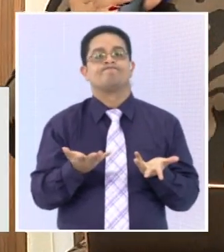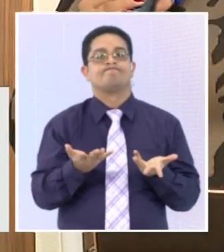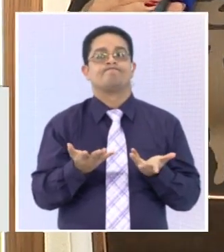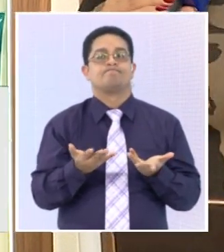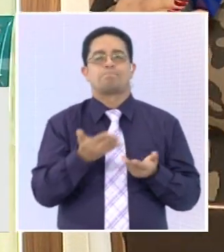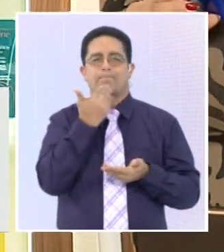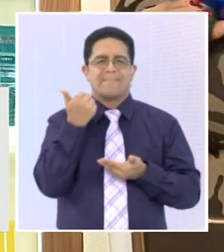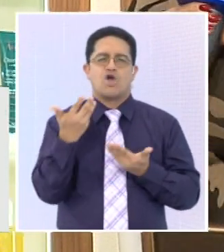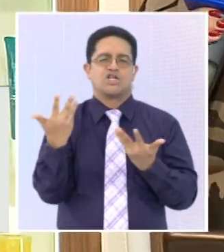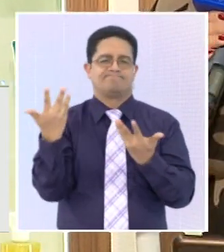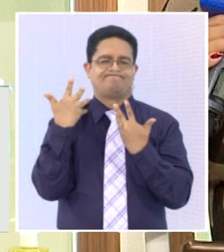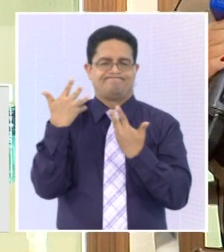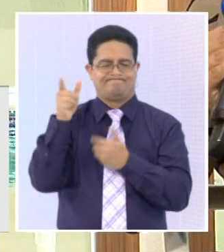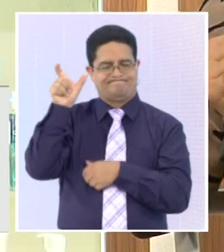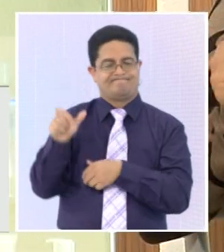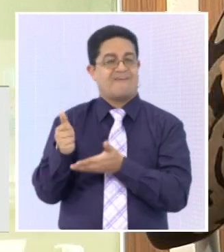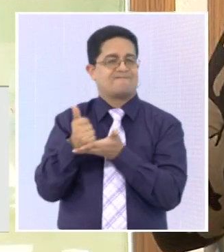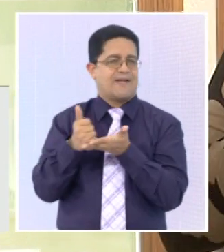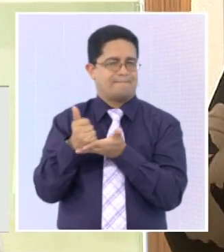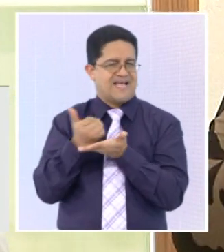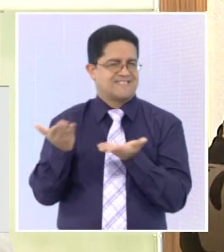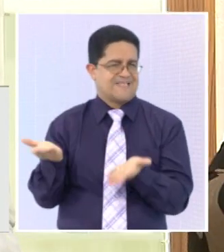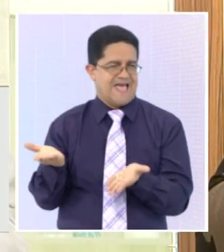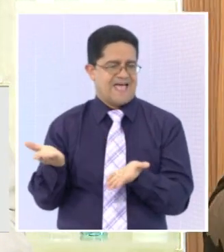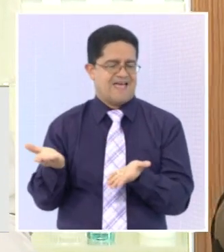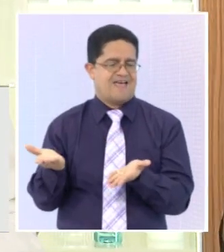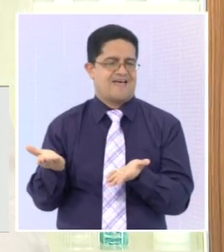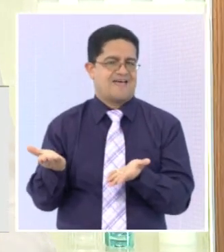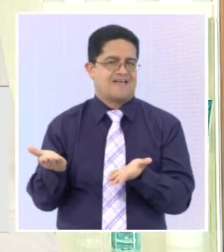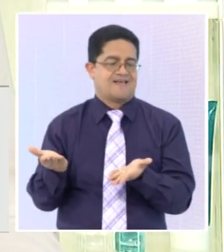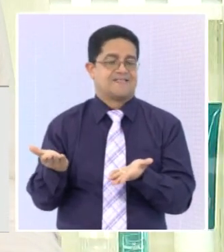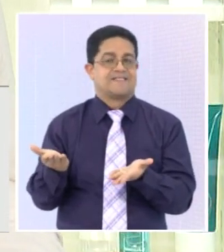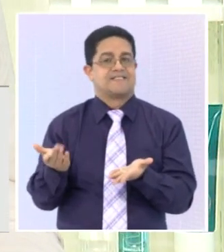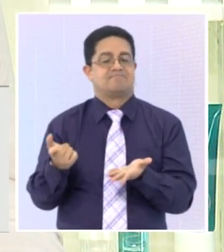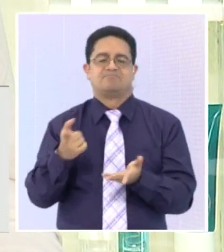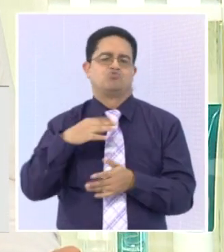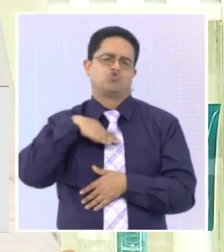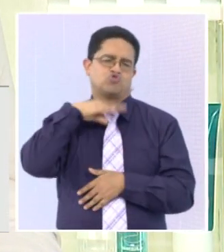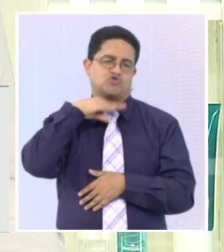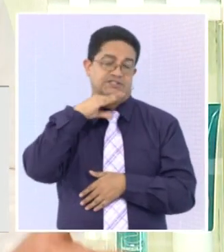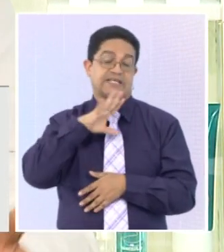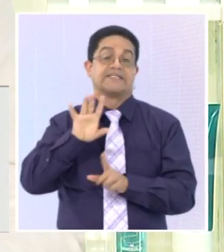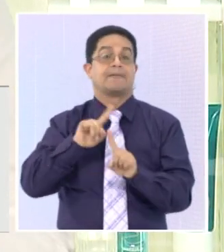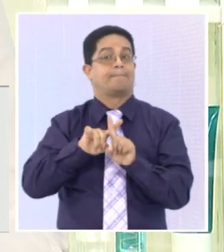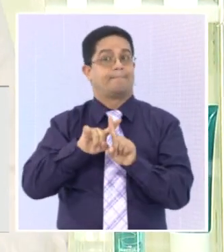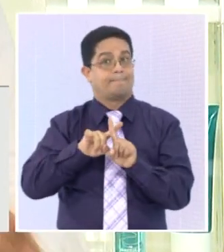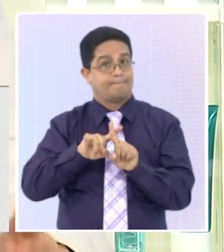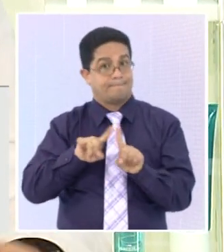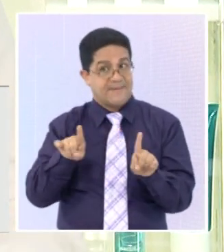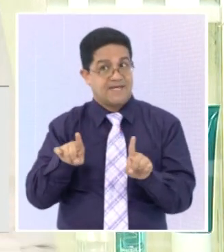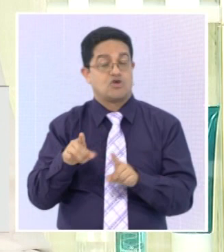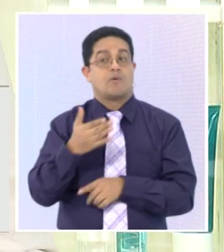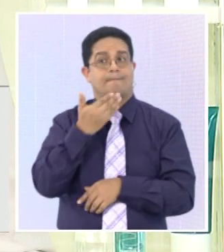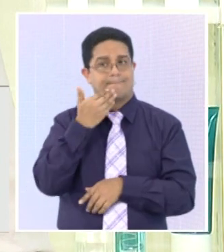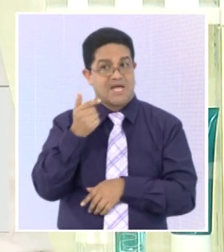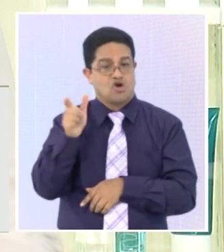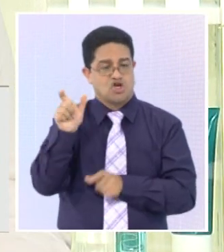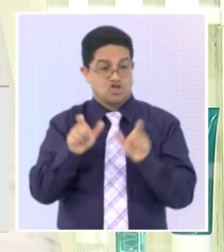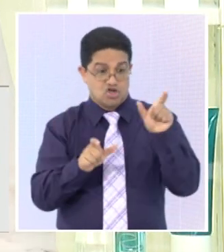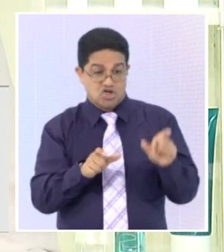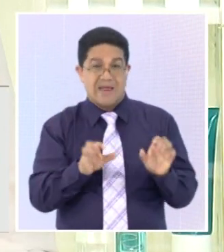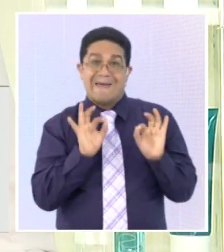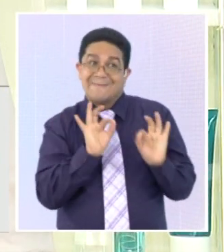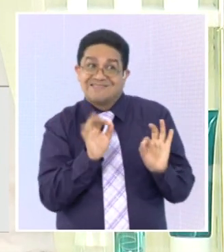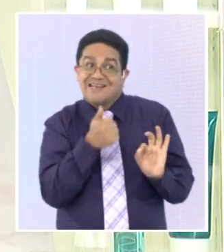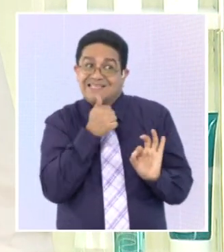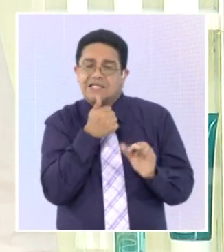puede dar un farmacéutico en la farmacia, valga la redundancia, es suficiente. De todas maneras, no hay que dejar de lado que el especialista en este caso siempre